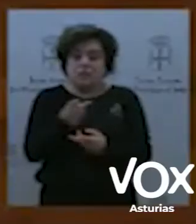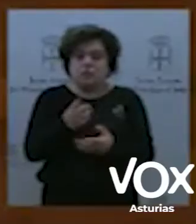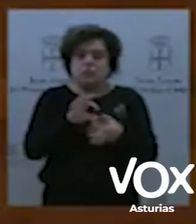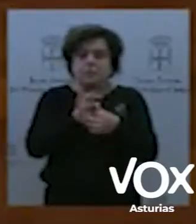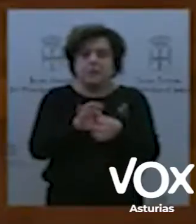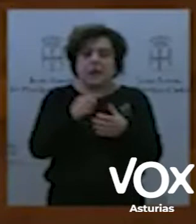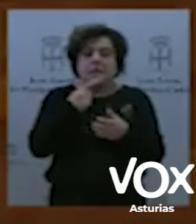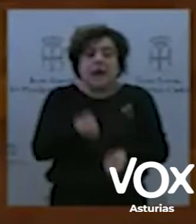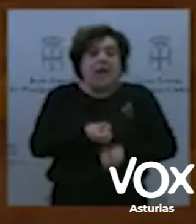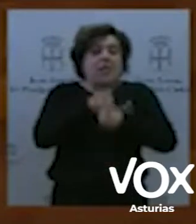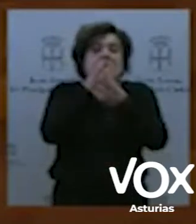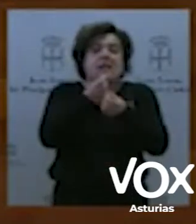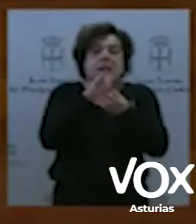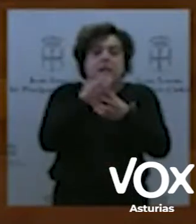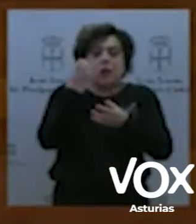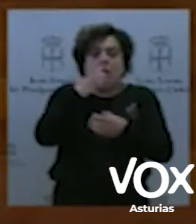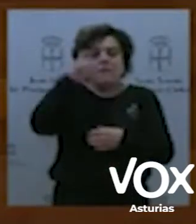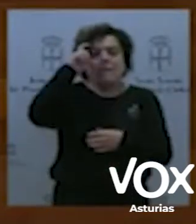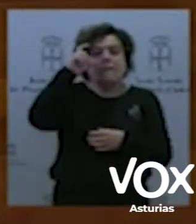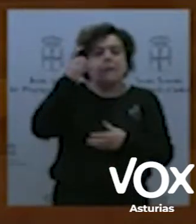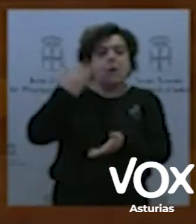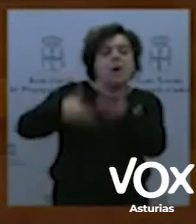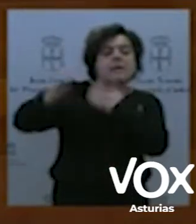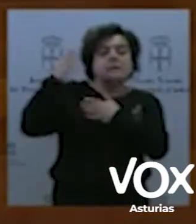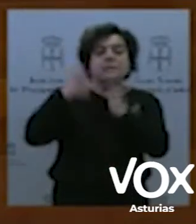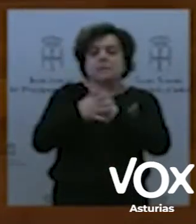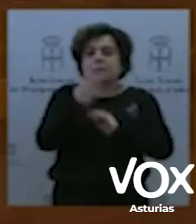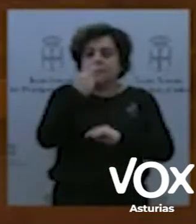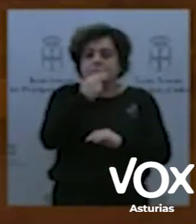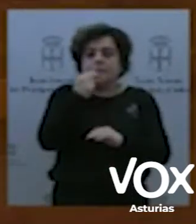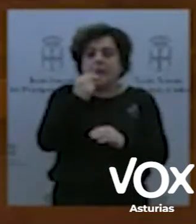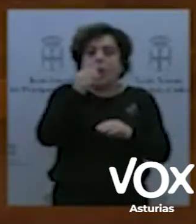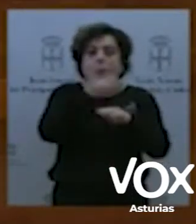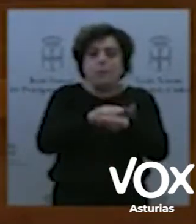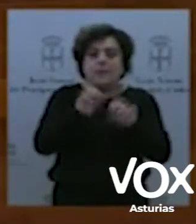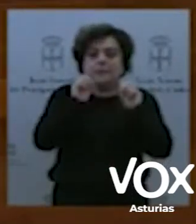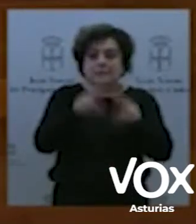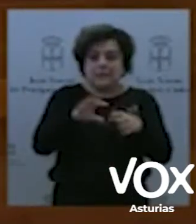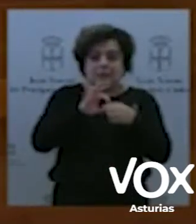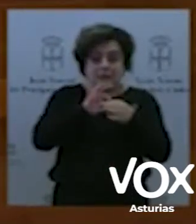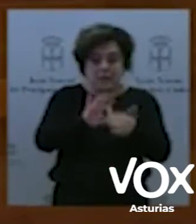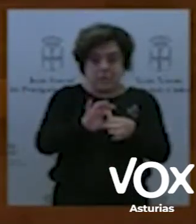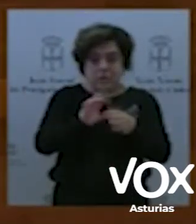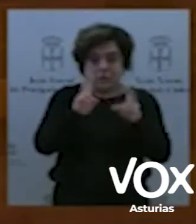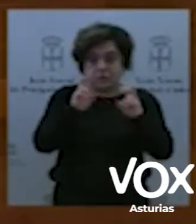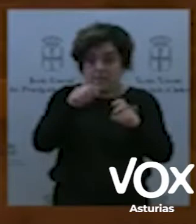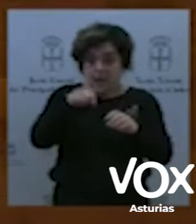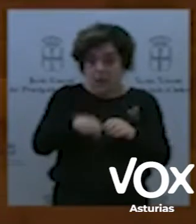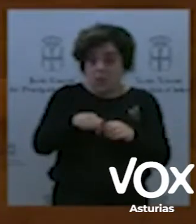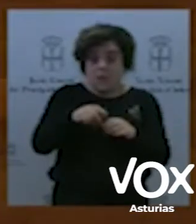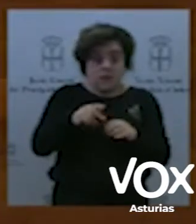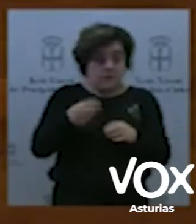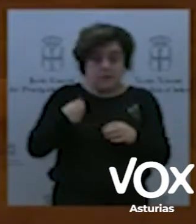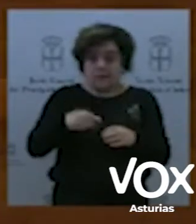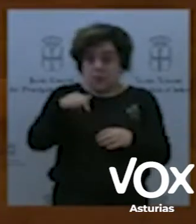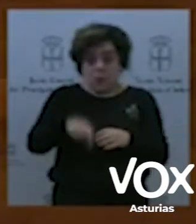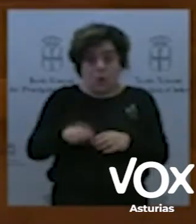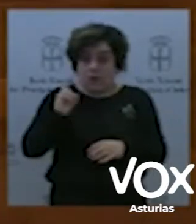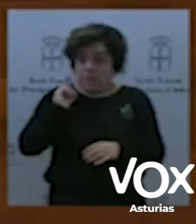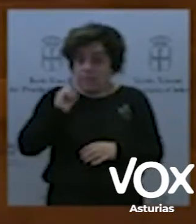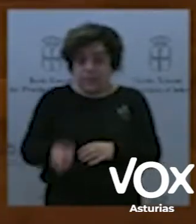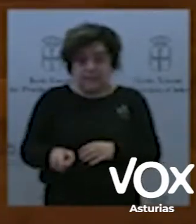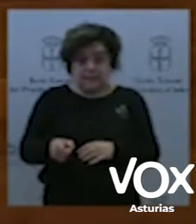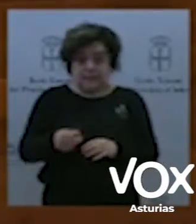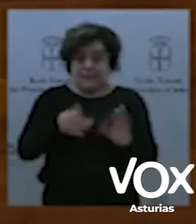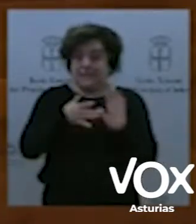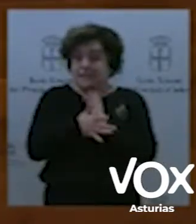promesa incumplida en relación al reto demográfico, al igual que lo es este dictamen. Es más de lo mismo. Lleno de